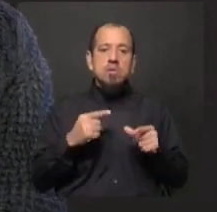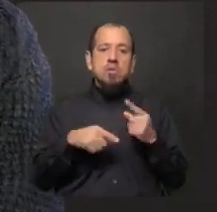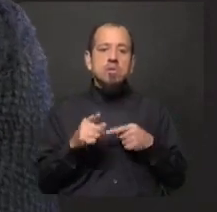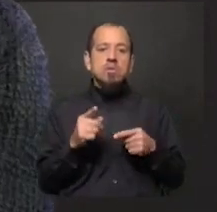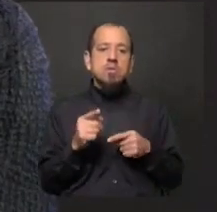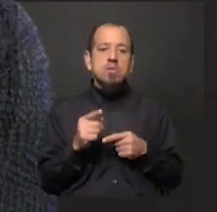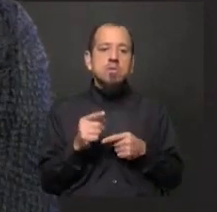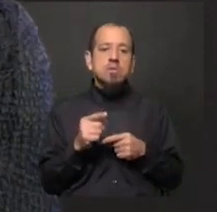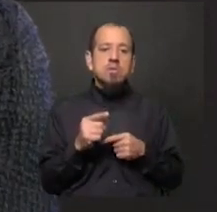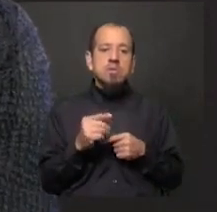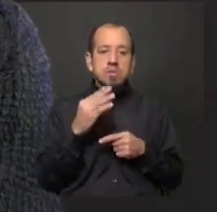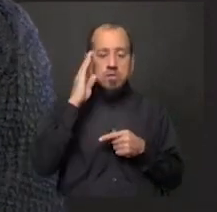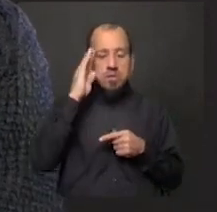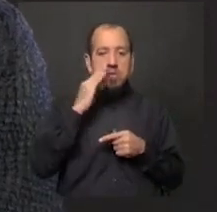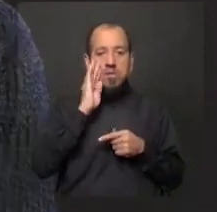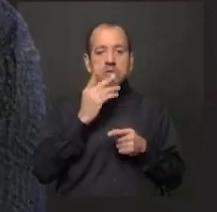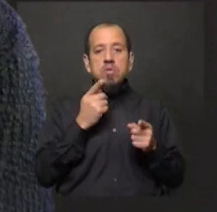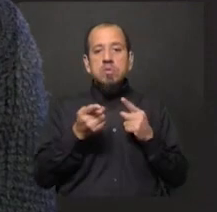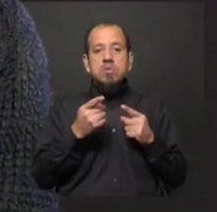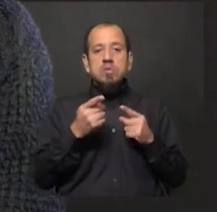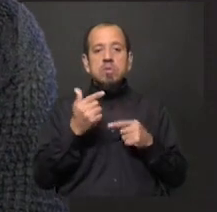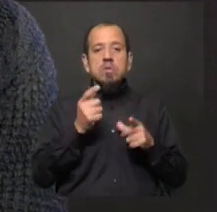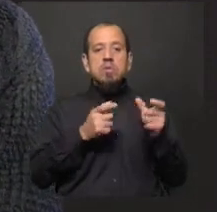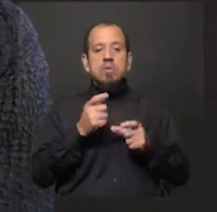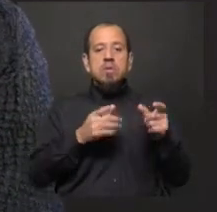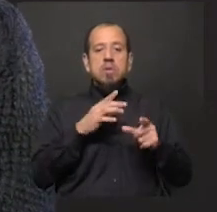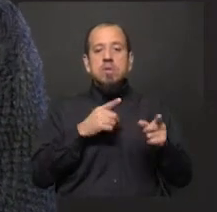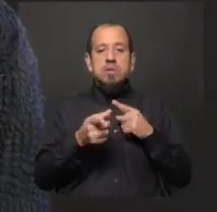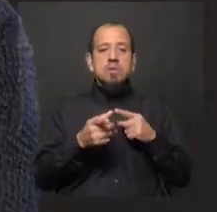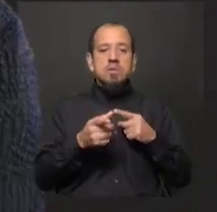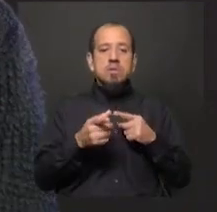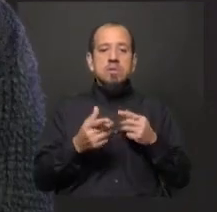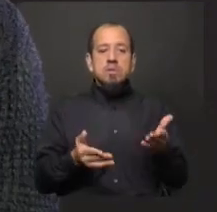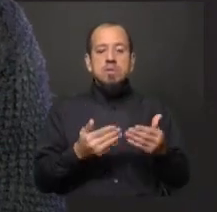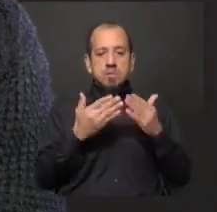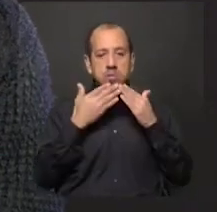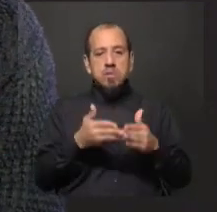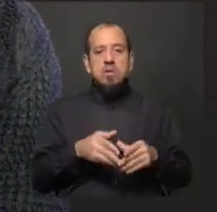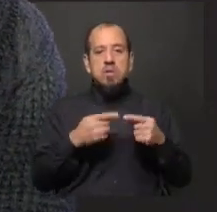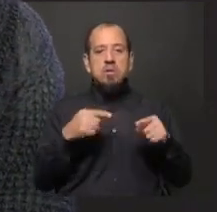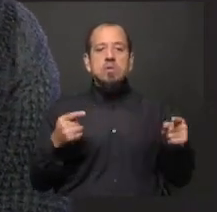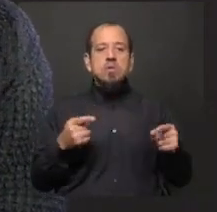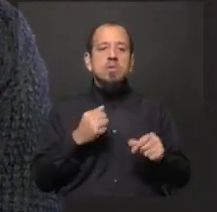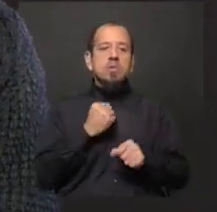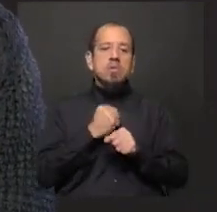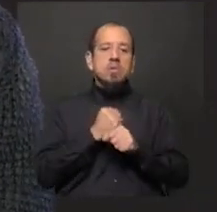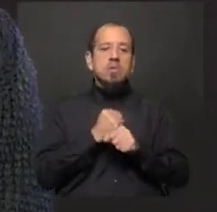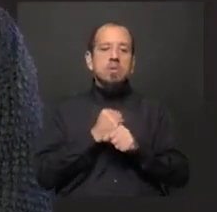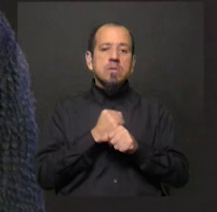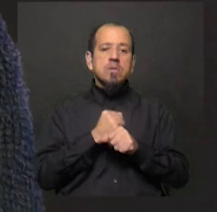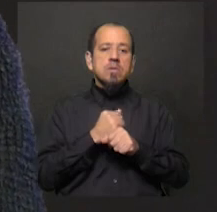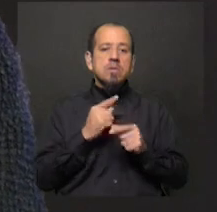si no conocer también a los equipos y a las personas que están laburando en eso nosotros mano a mano preguntarles ver como laburan Y